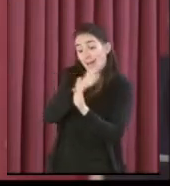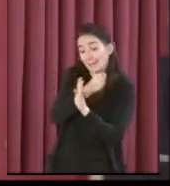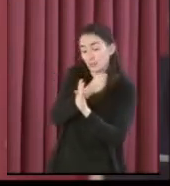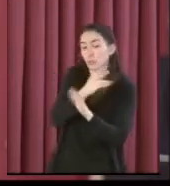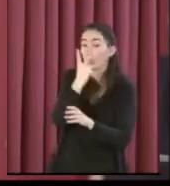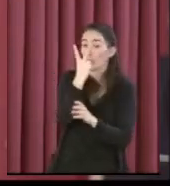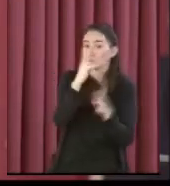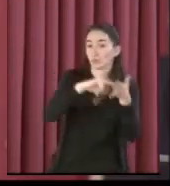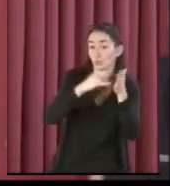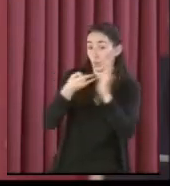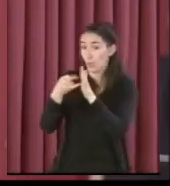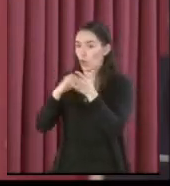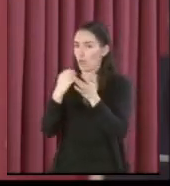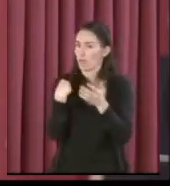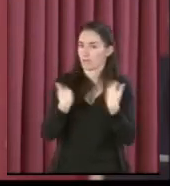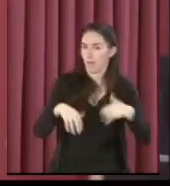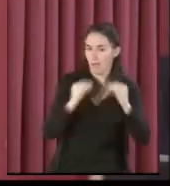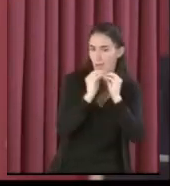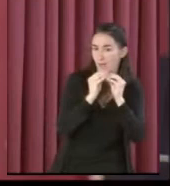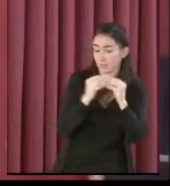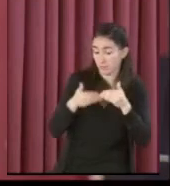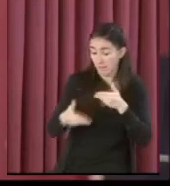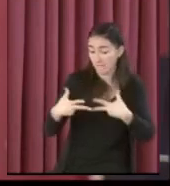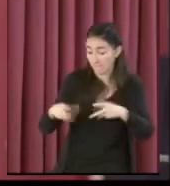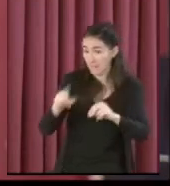cuyos resultados estarán disponibles a finales de año.